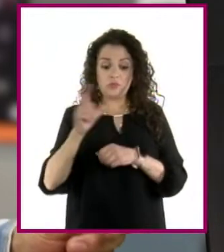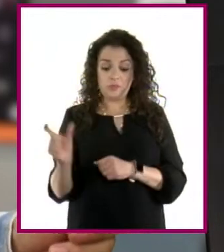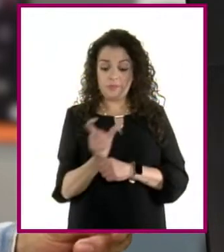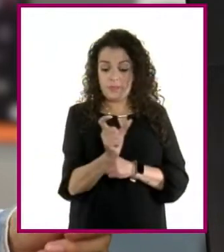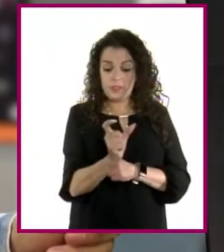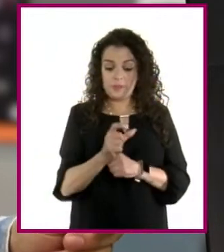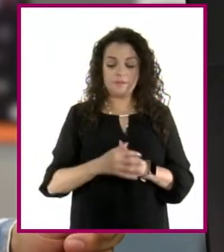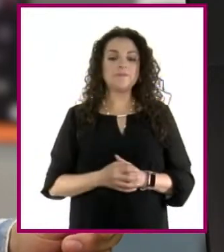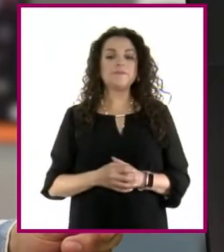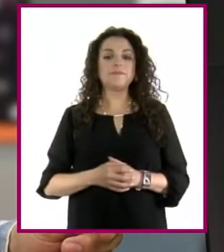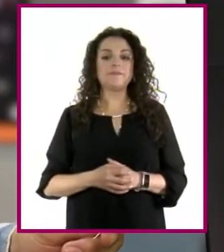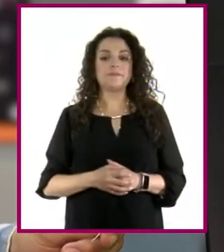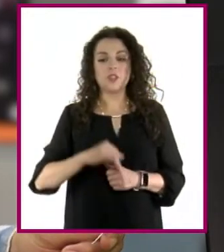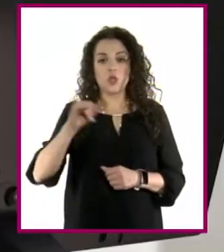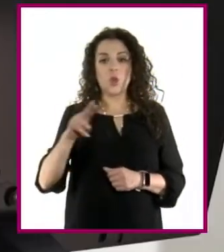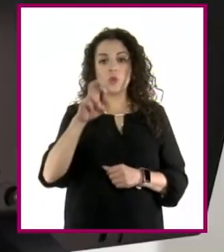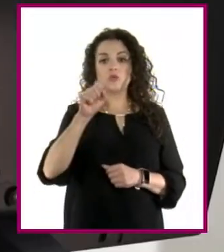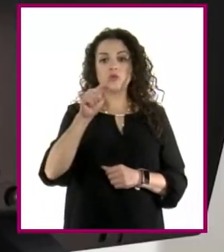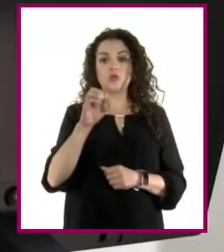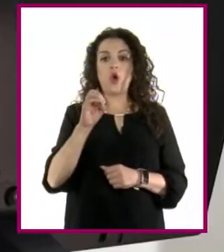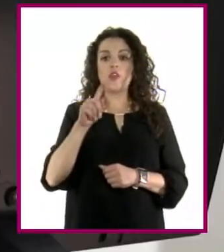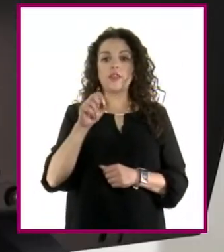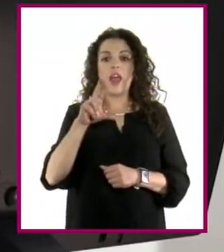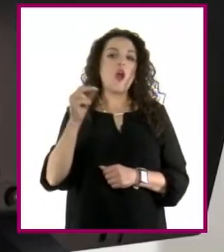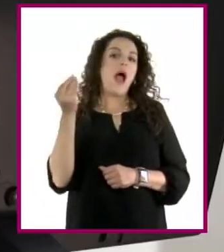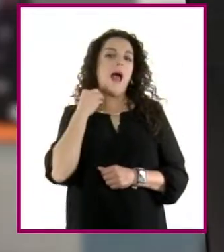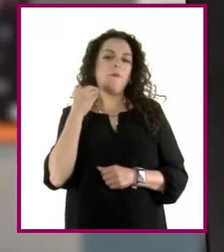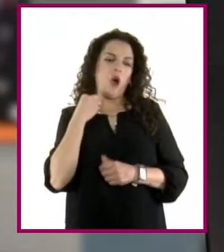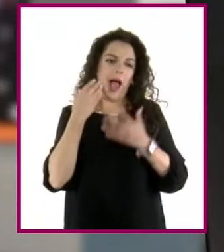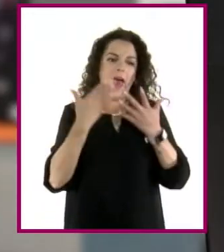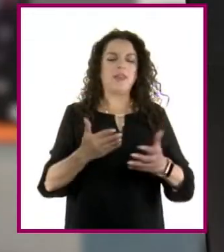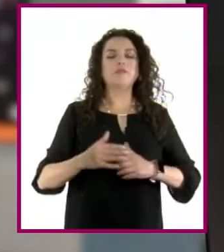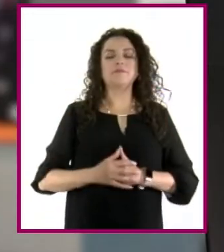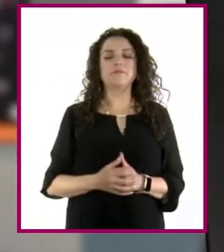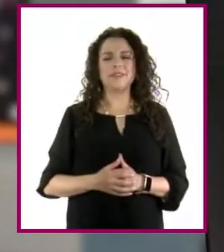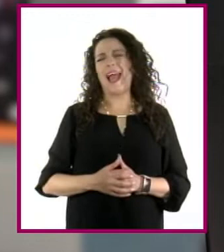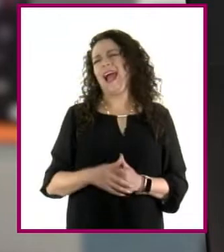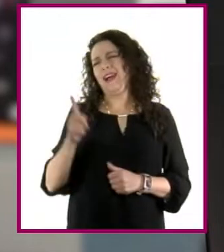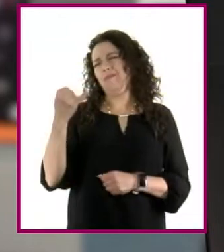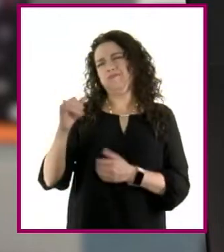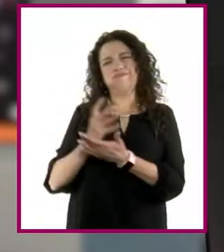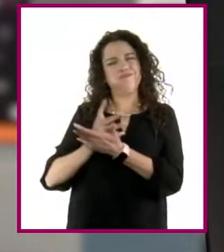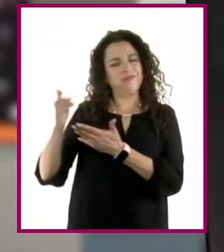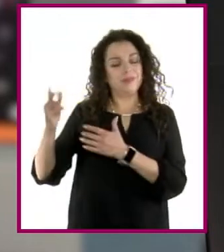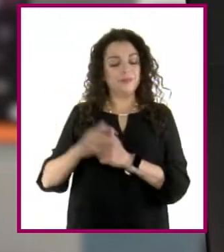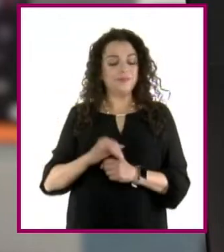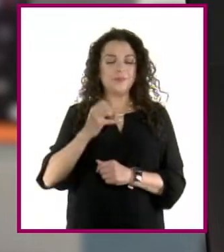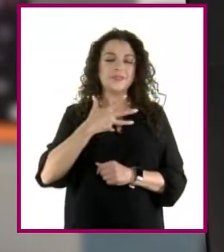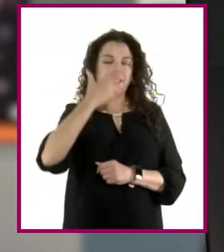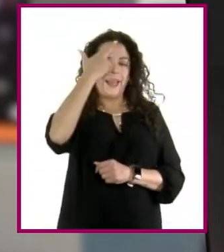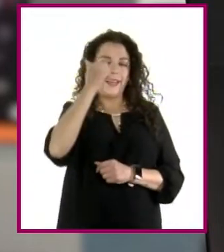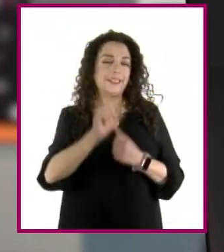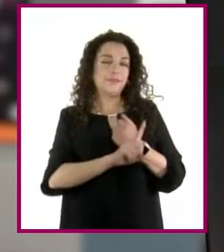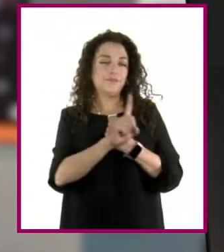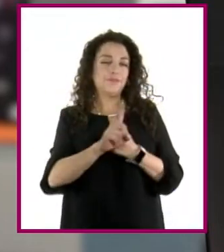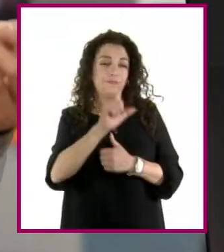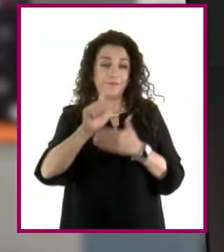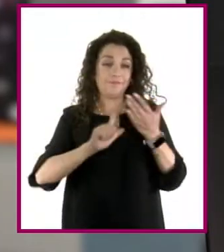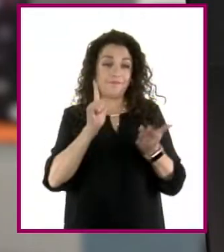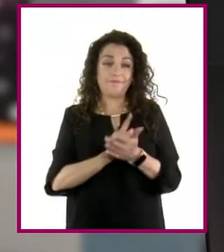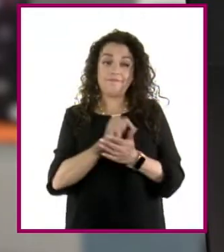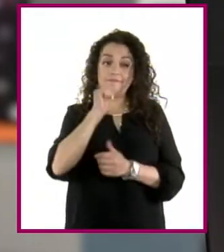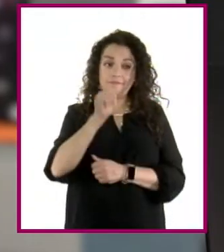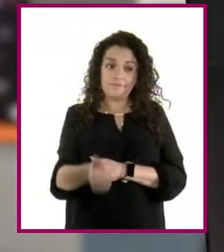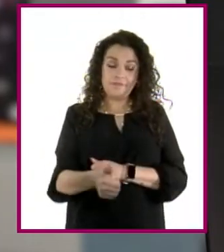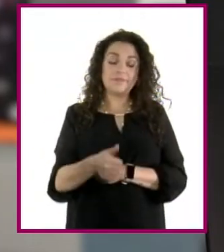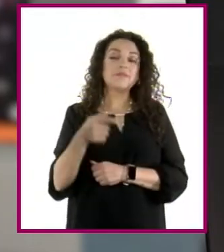Licenciado Justo Otero, abogado. Ay, no seas exagerado. Tienes razón. No es un problema legal, sino de toma